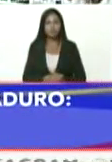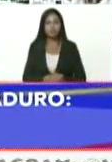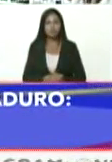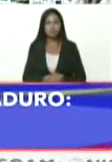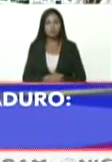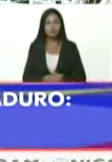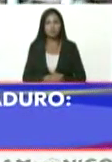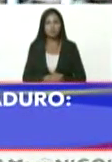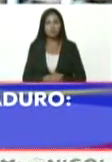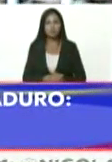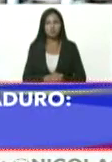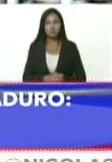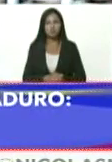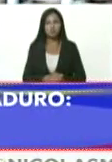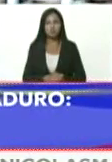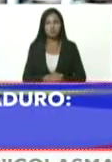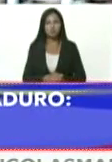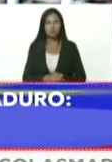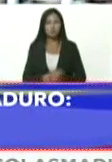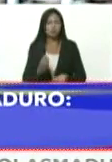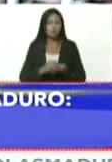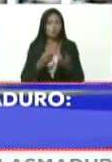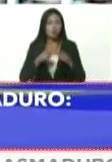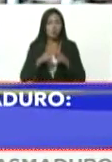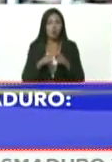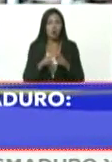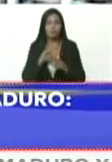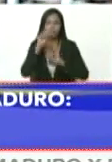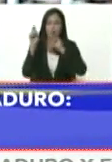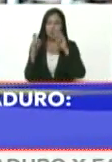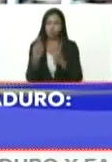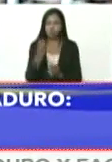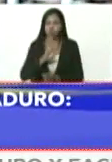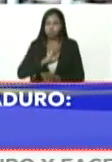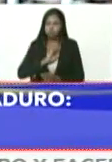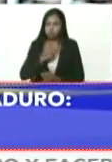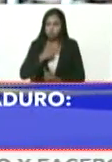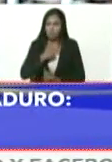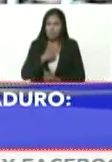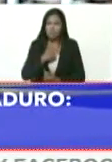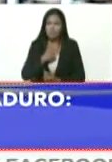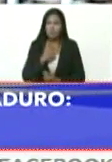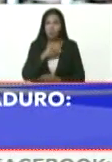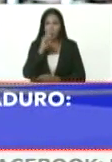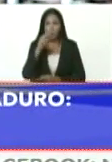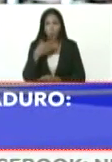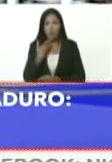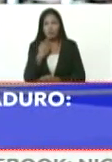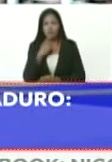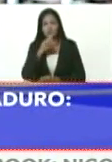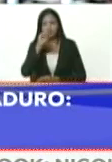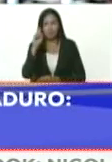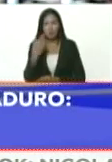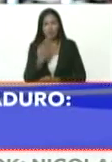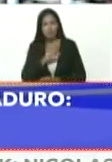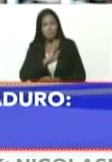Si yo le pregunto a cualquiera, me autopregunto a mí, se puede decir así, me autopregunto.